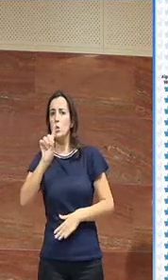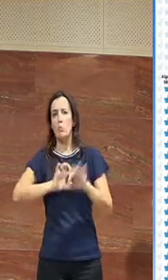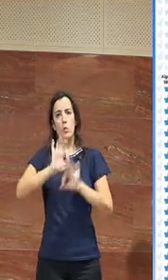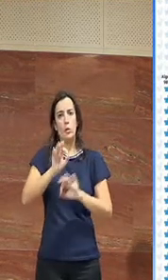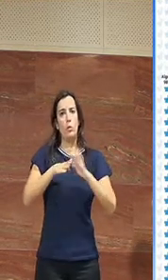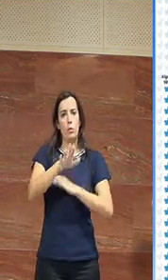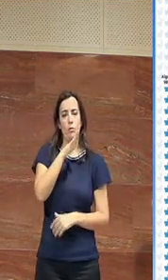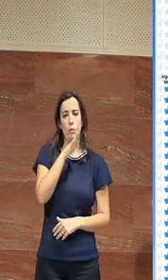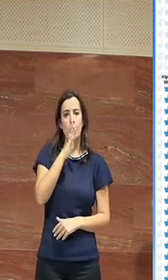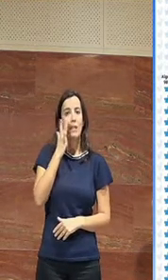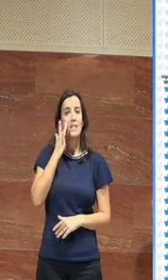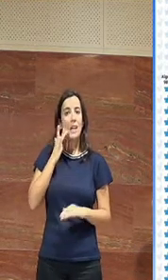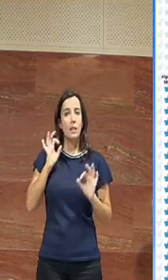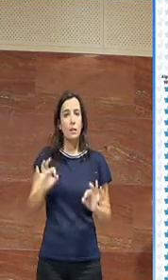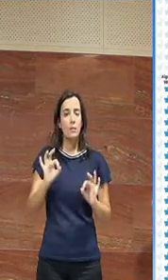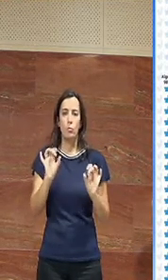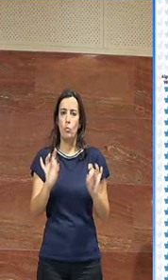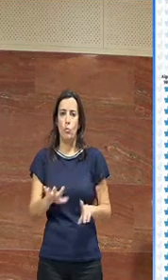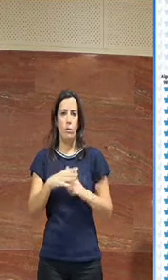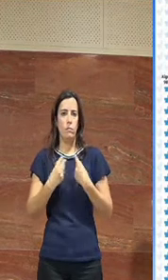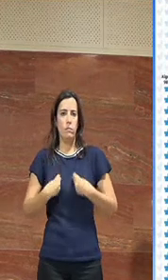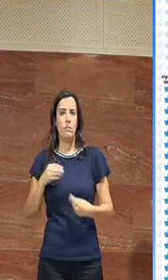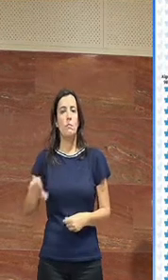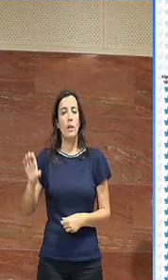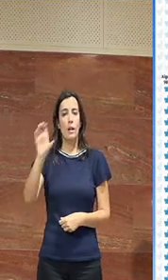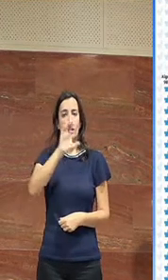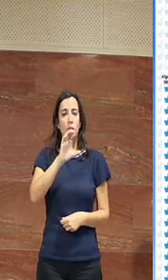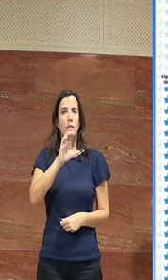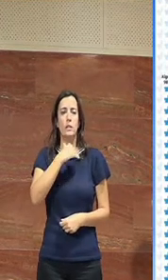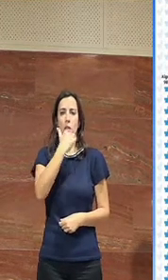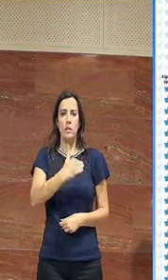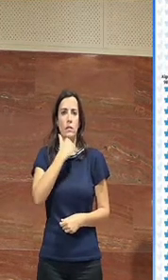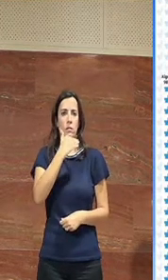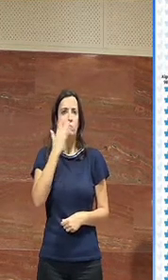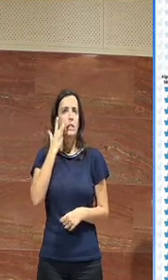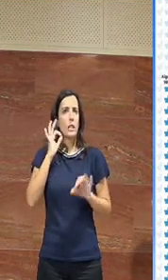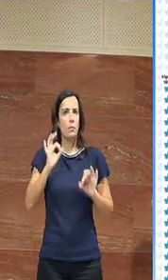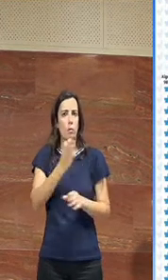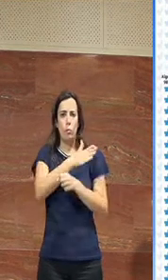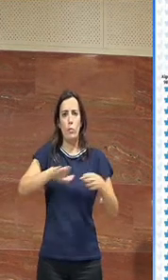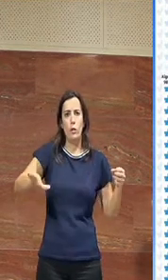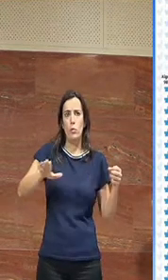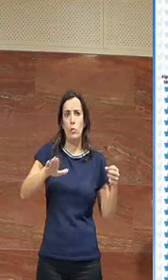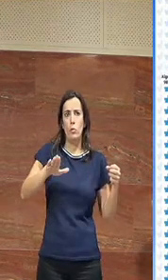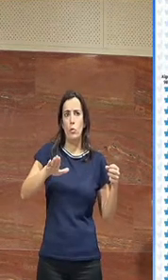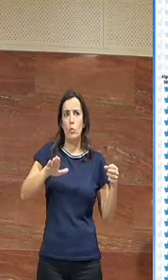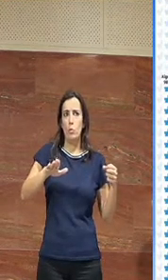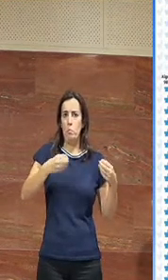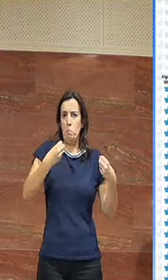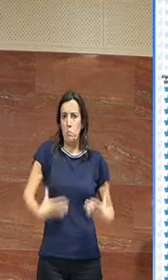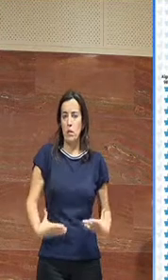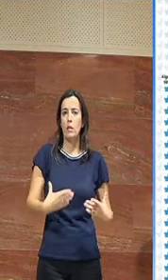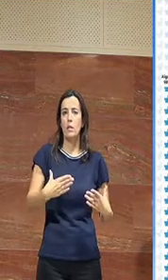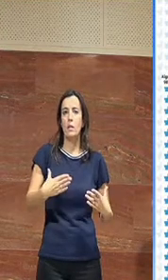En el saneamiento pasa lo mismo, o sea, desde países que tienen prácticamente cubierta el saneamiento regulado